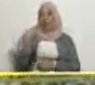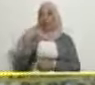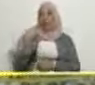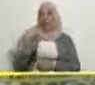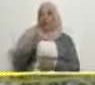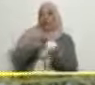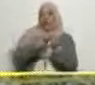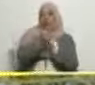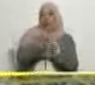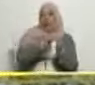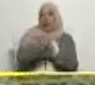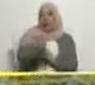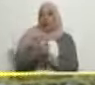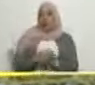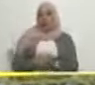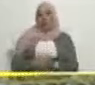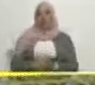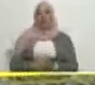deporte,